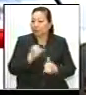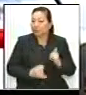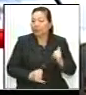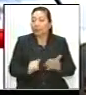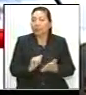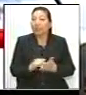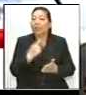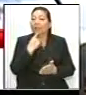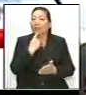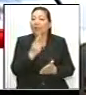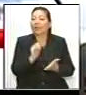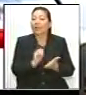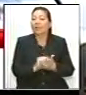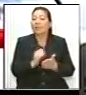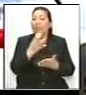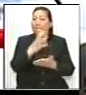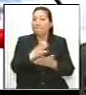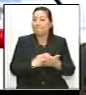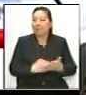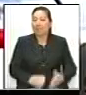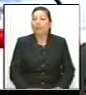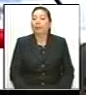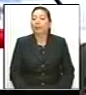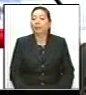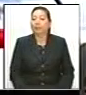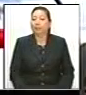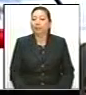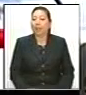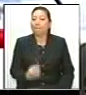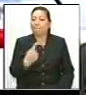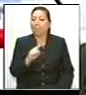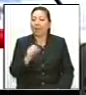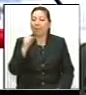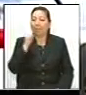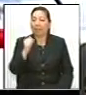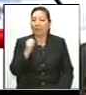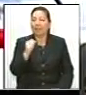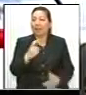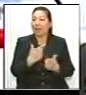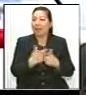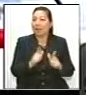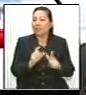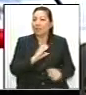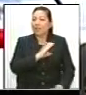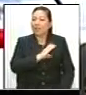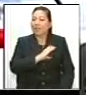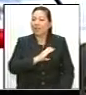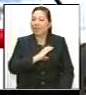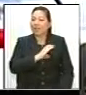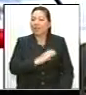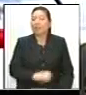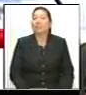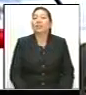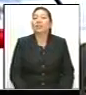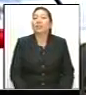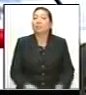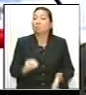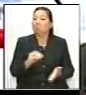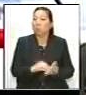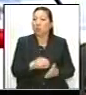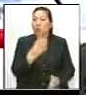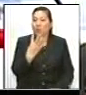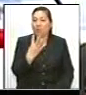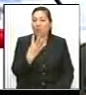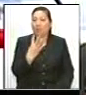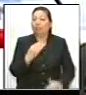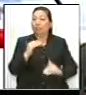constitucional indicado y que sea menos lesiva para el derecho a la libertad de conciencia. Y en el punto 4 dice: